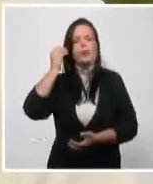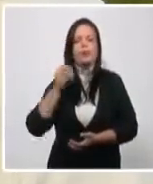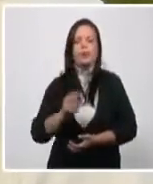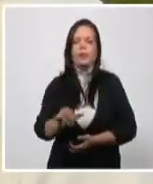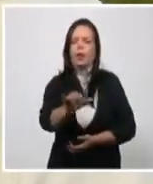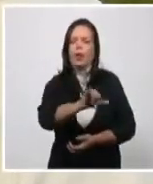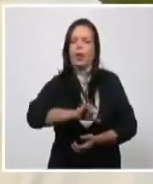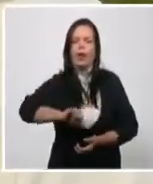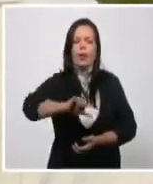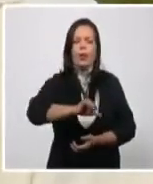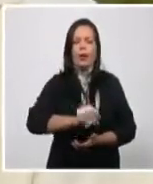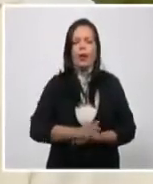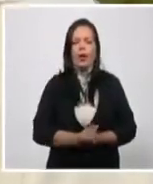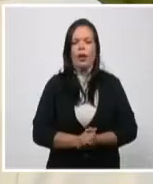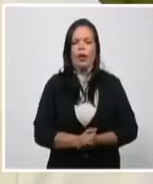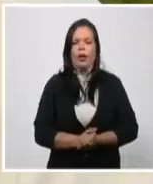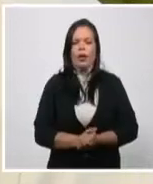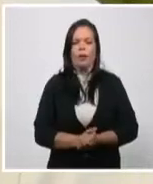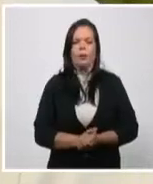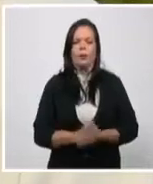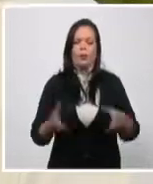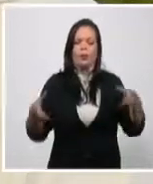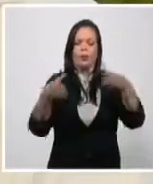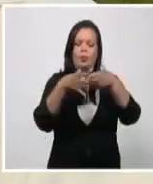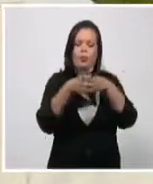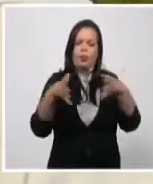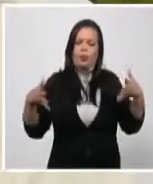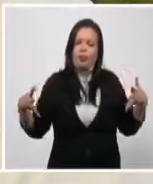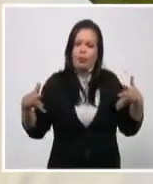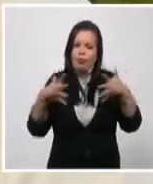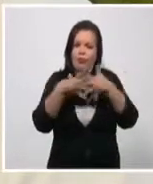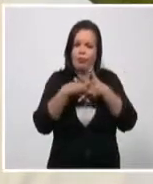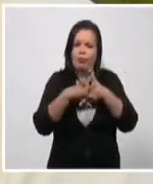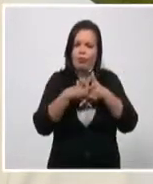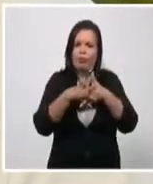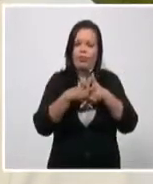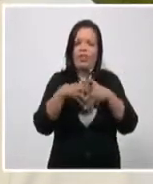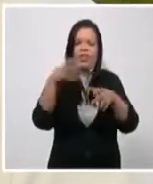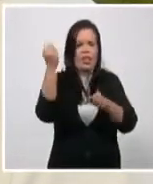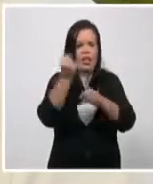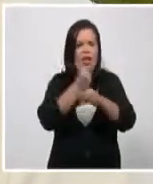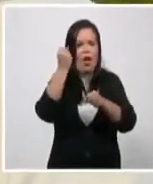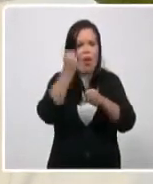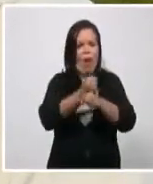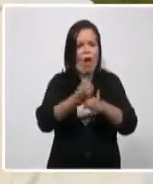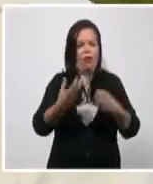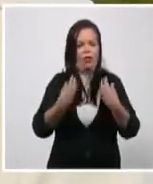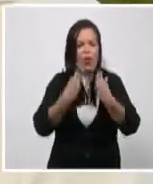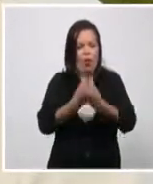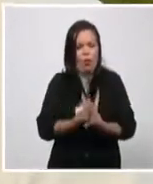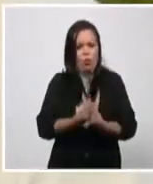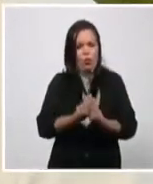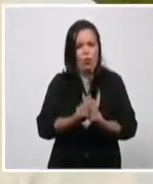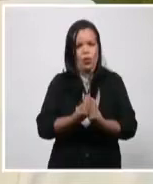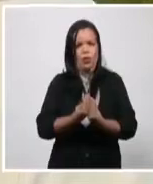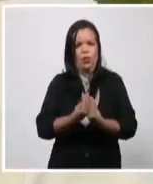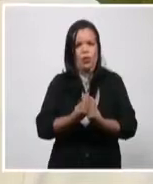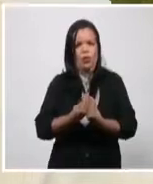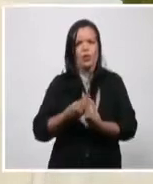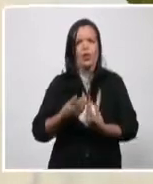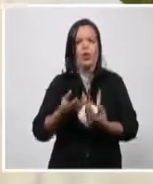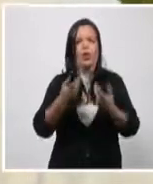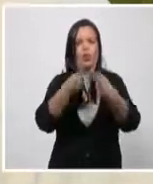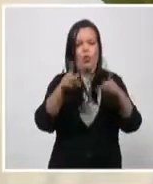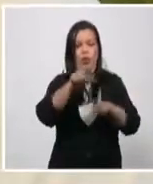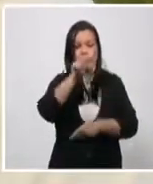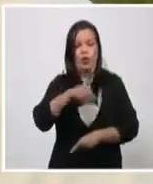a que unidos, trabajando con profesionalidad, se puede lograr